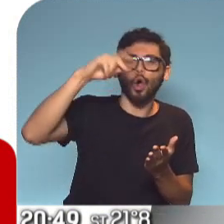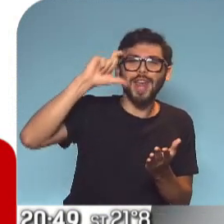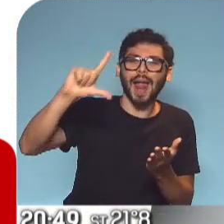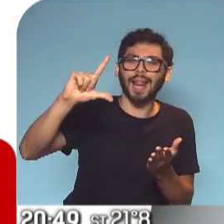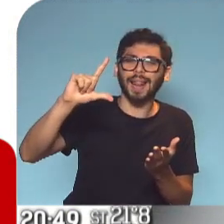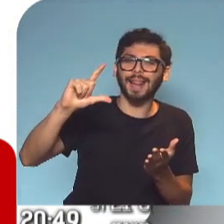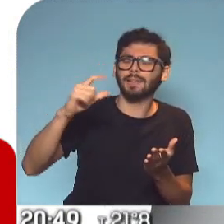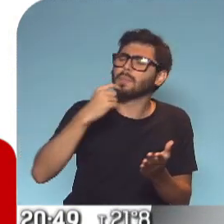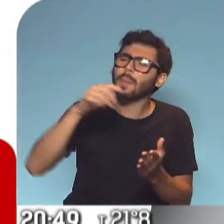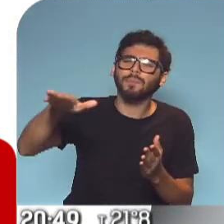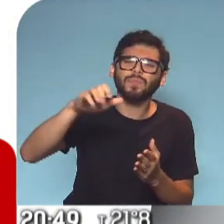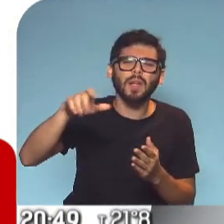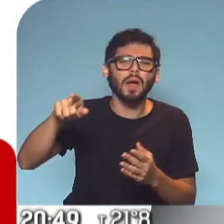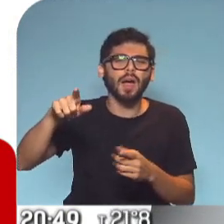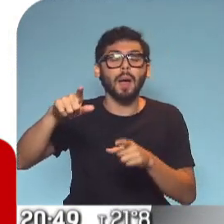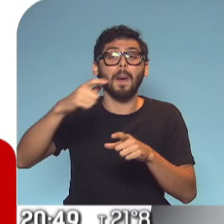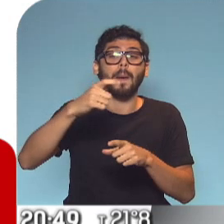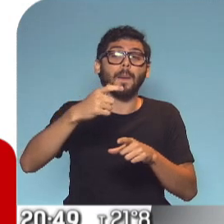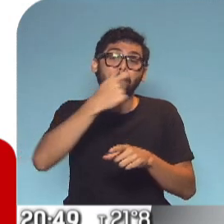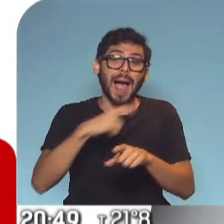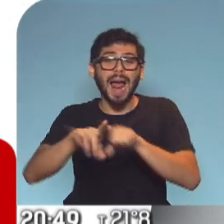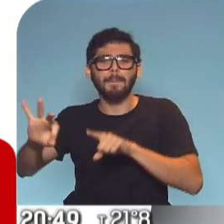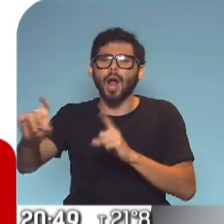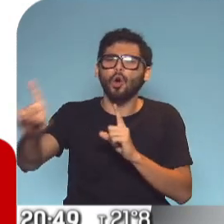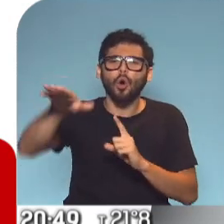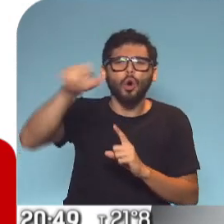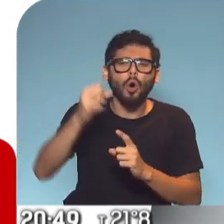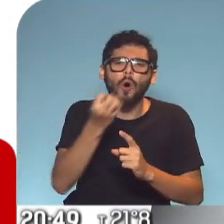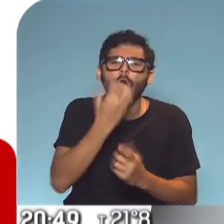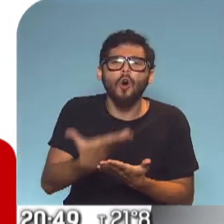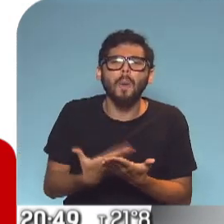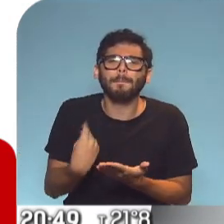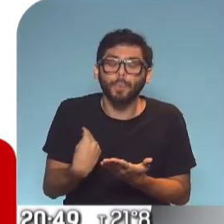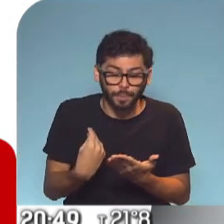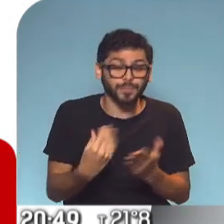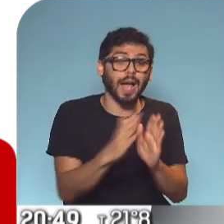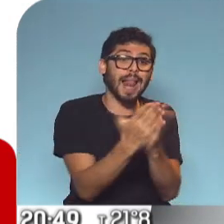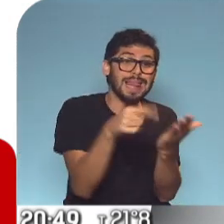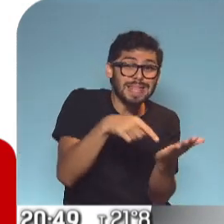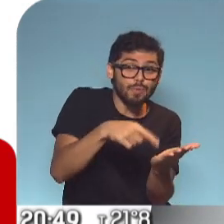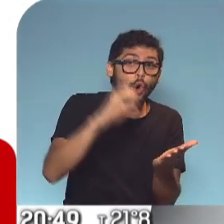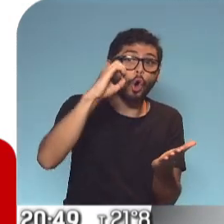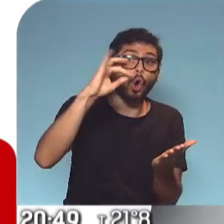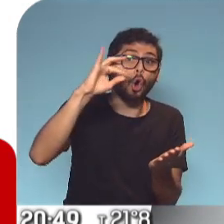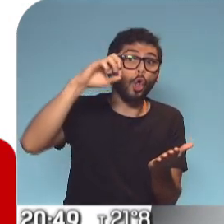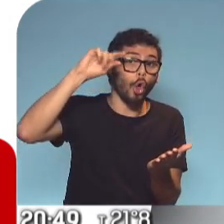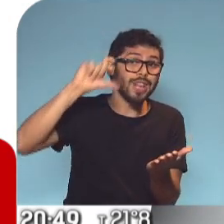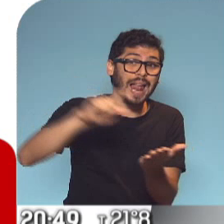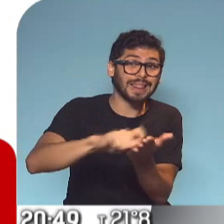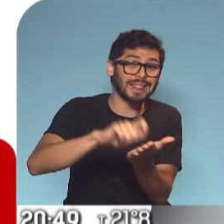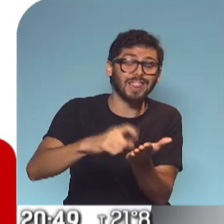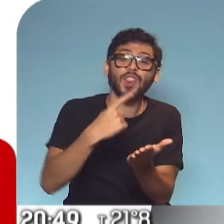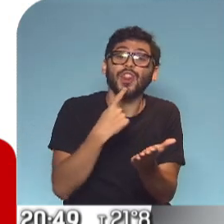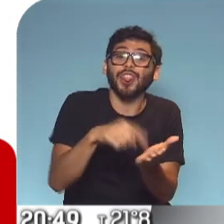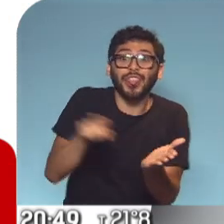como testigo por el contenido del libro que escribió Santiago O'Donnell. Lo que dijo básicamente es que ese libro salió